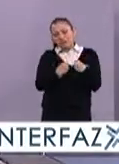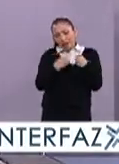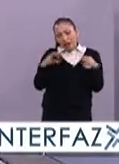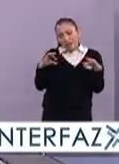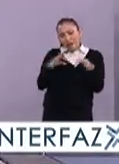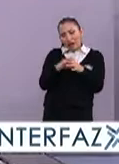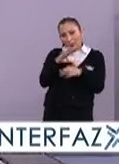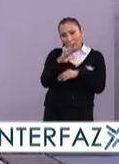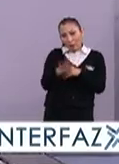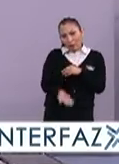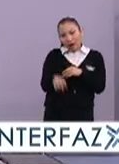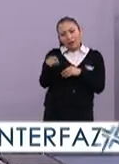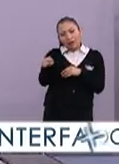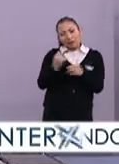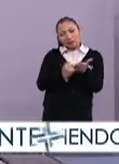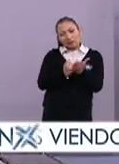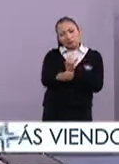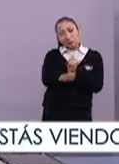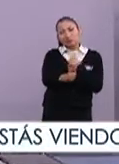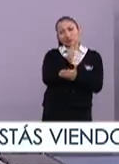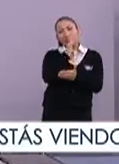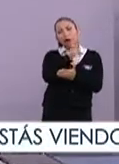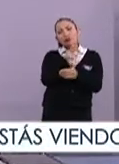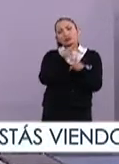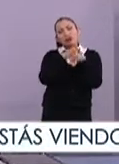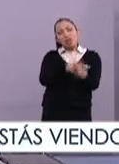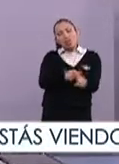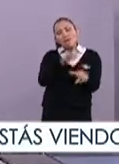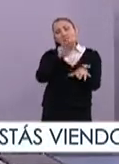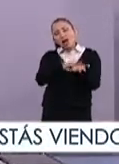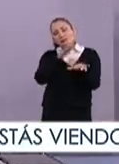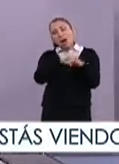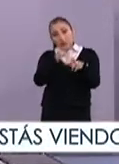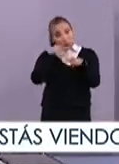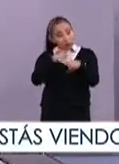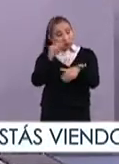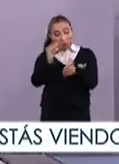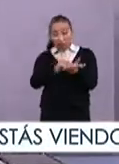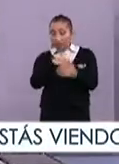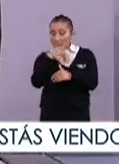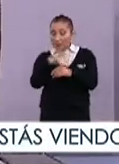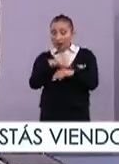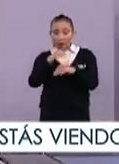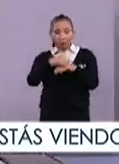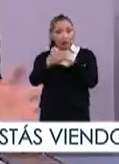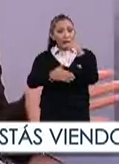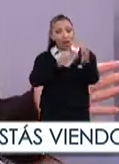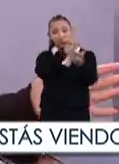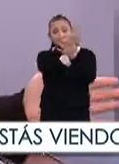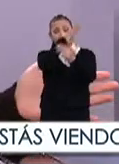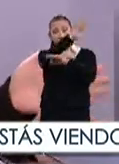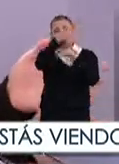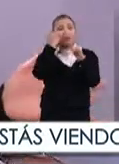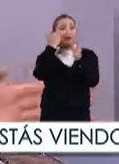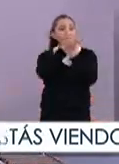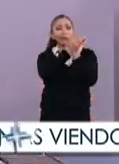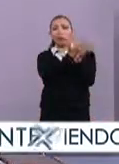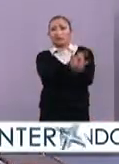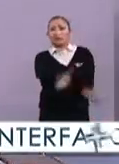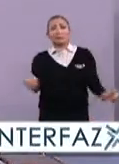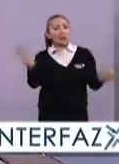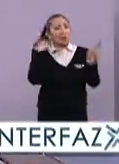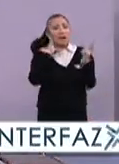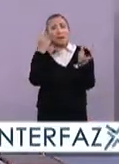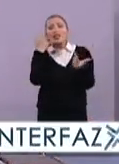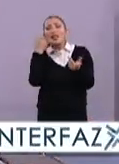que es la muerte, que decidieron pues continuar, y que de hecho van a continuar por todo el tiempo que puedan.